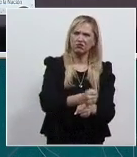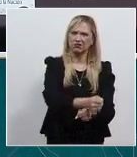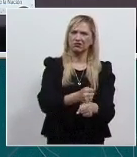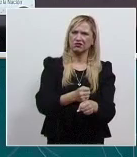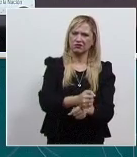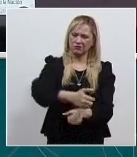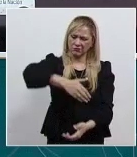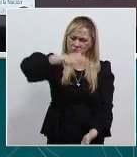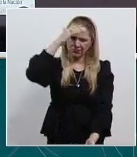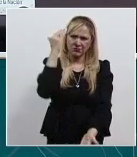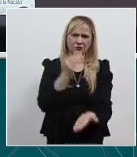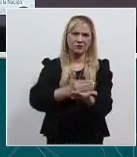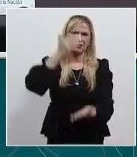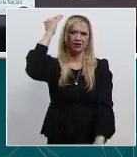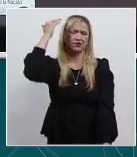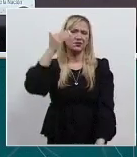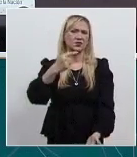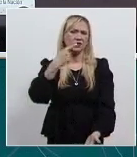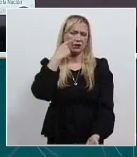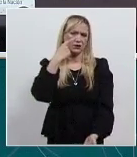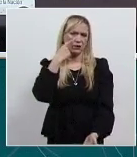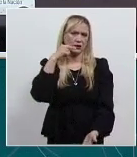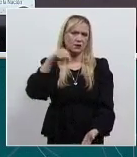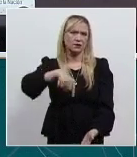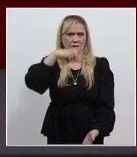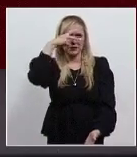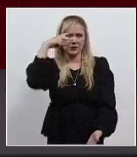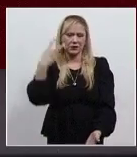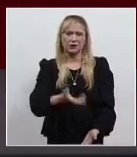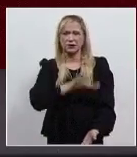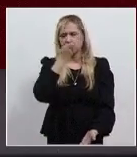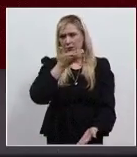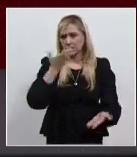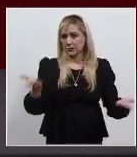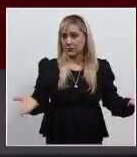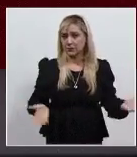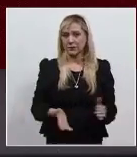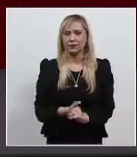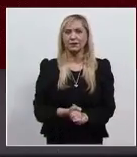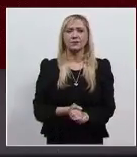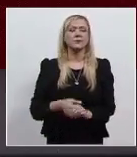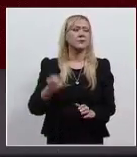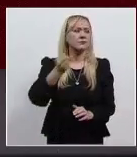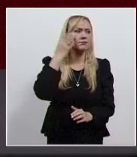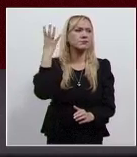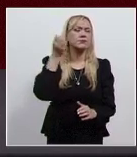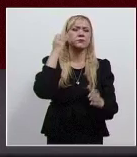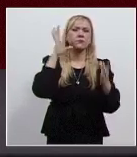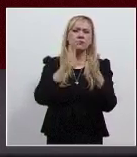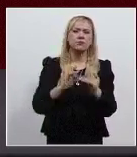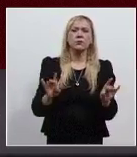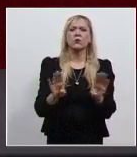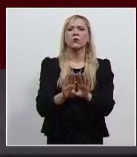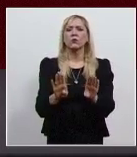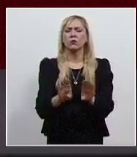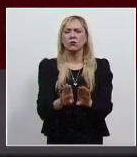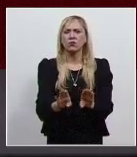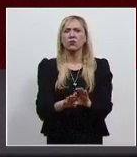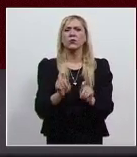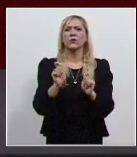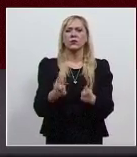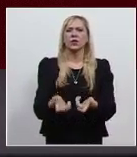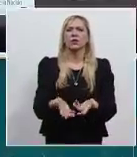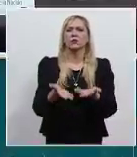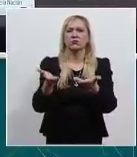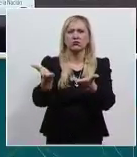terrible fenómeno de la tortura en nuestro país, ¿no? Dentro del seminario permanente sobre acceso a la justicia, destacó el